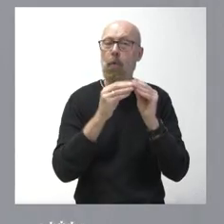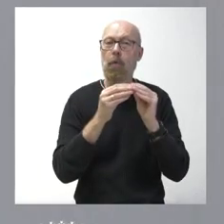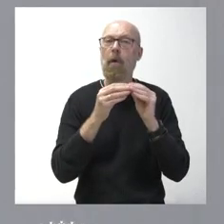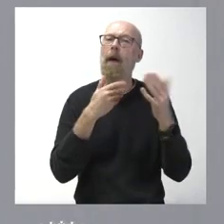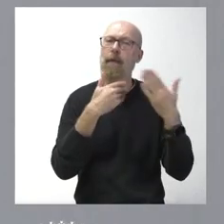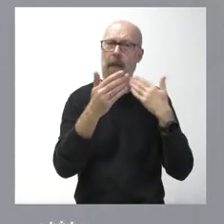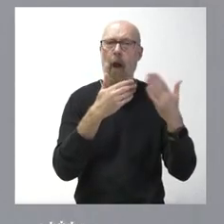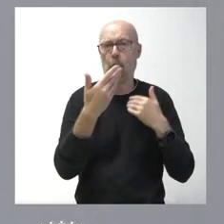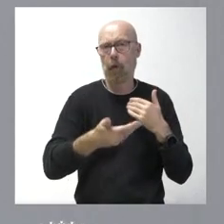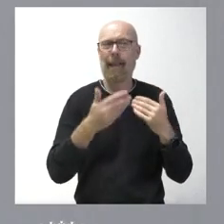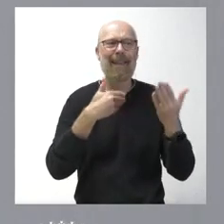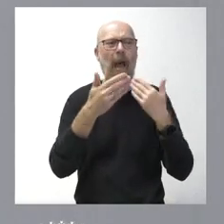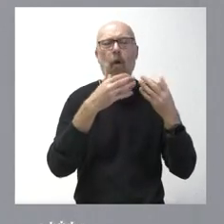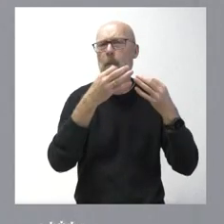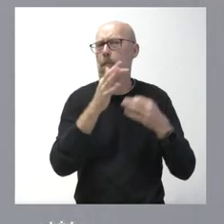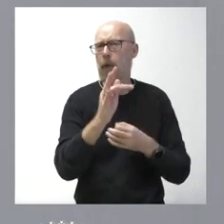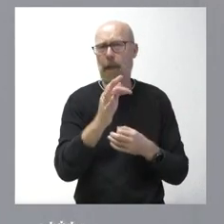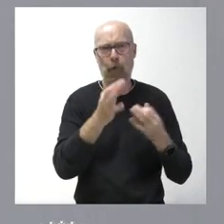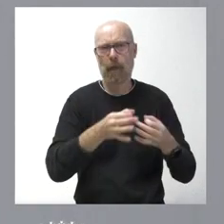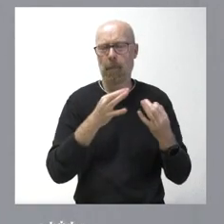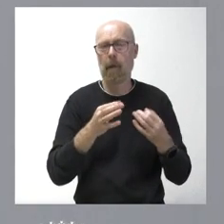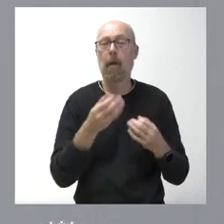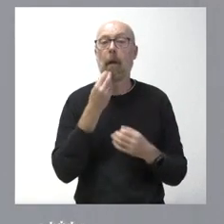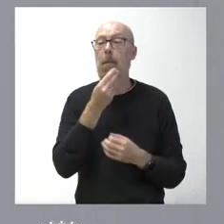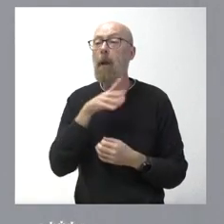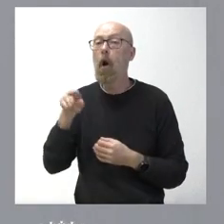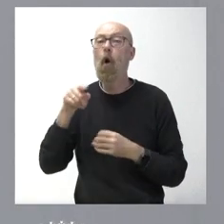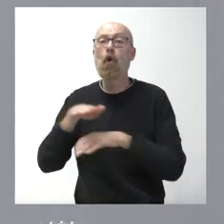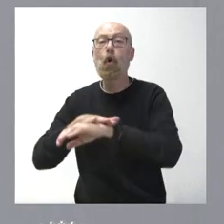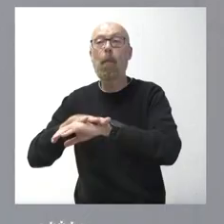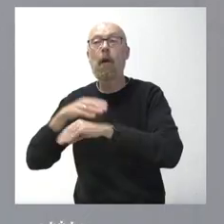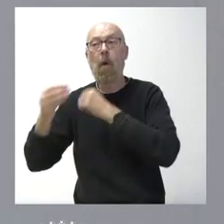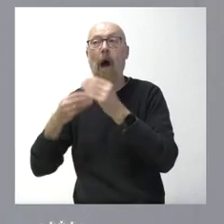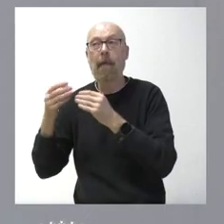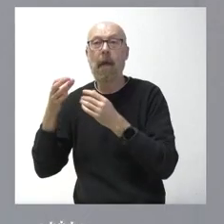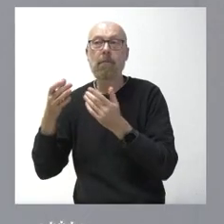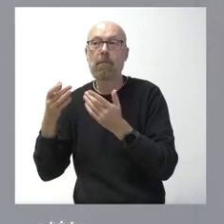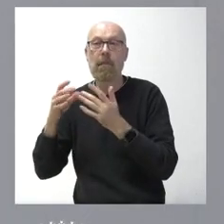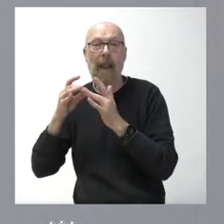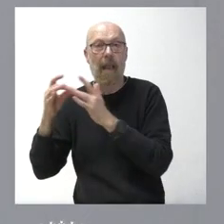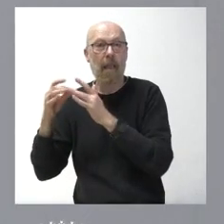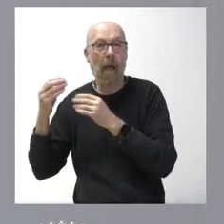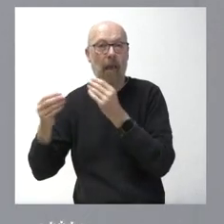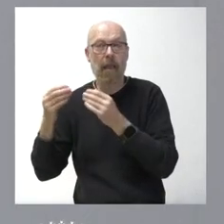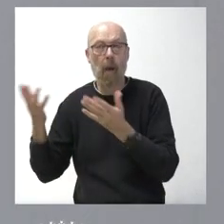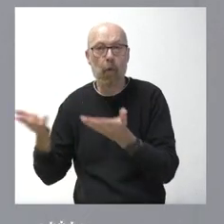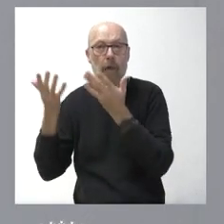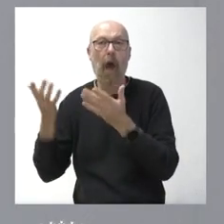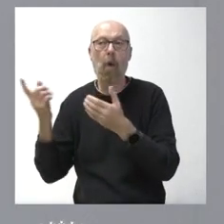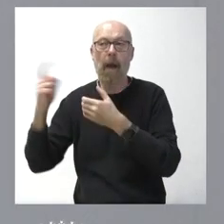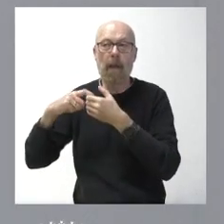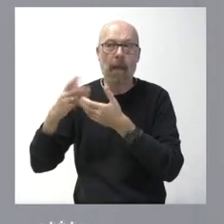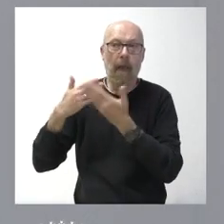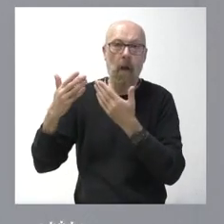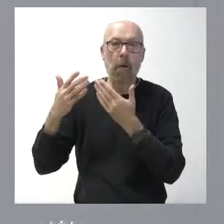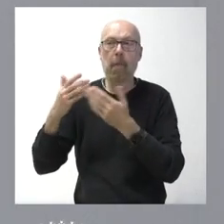comunidades autónomas que hubiera sido mejor que el gobierno liderara es el diálogo sí que lo impulsara sí que participara en el diálogo sí no lo